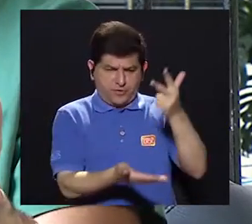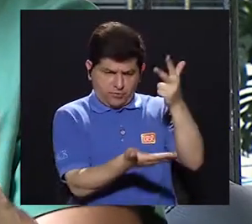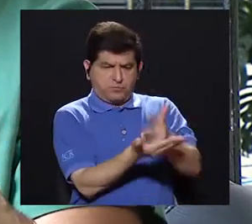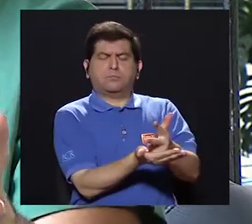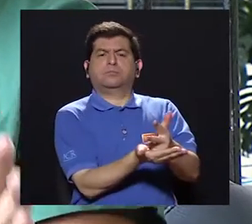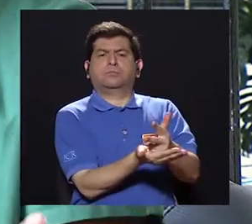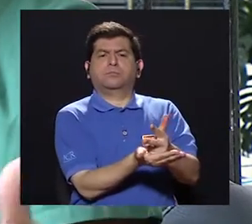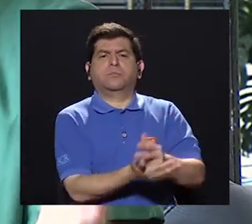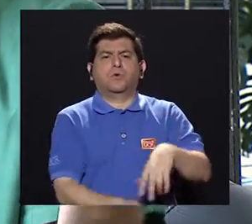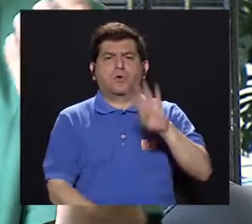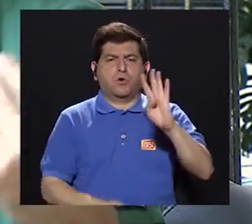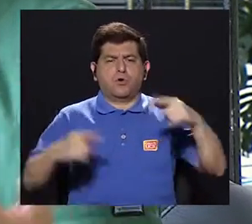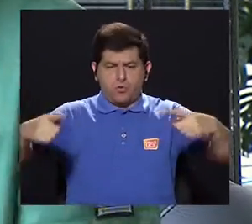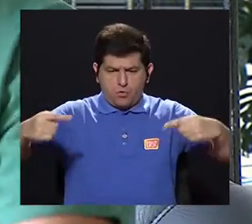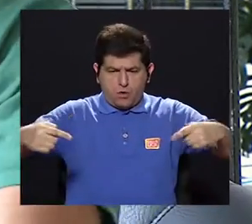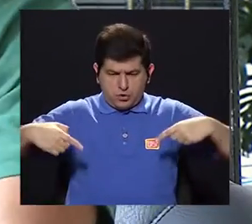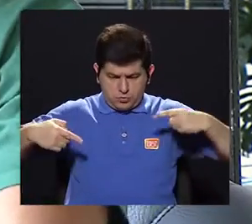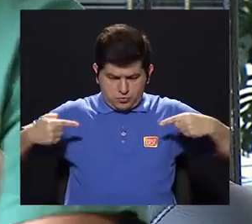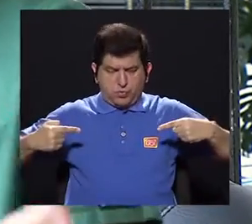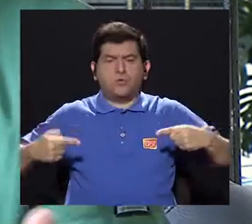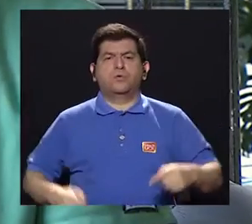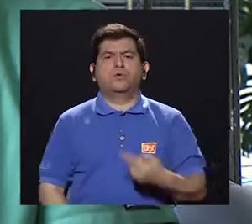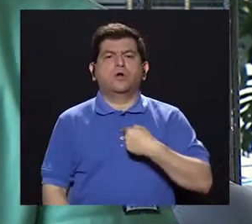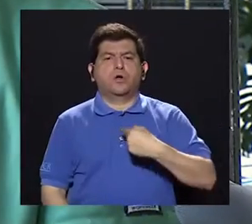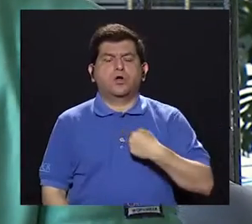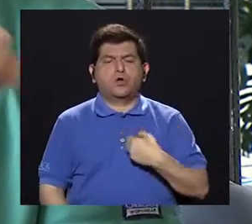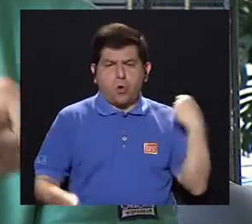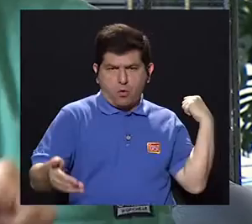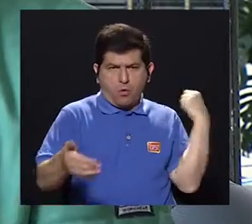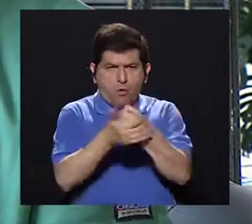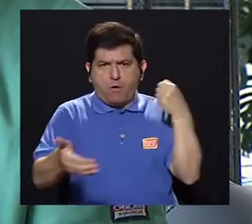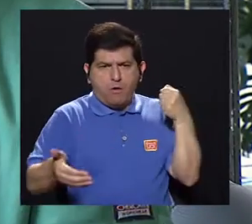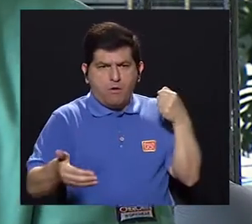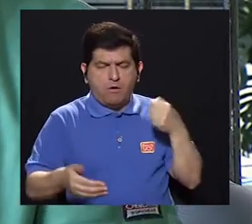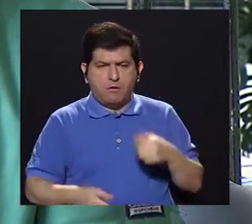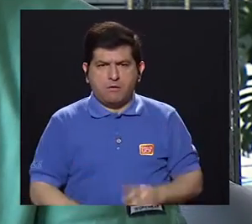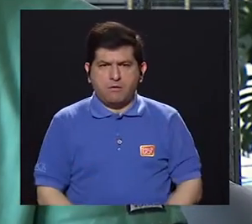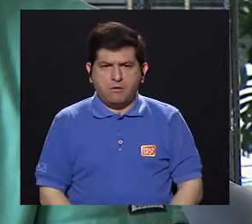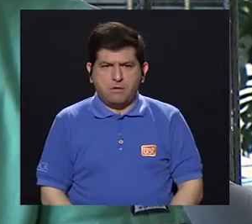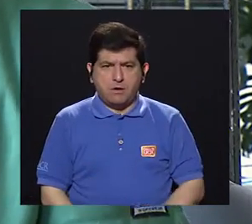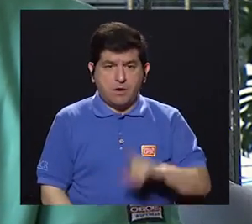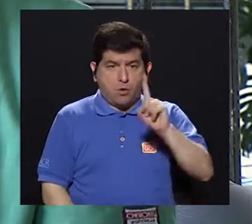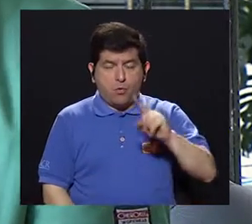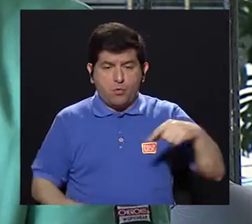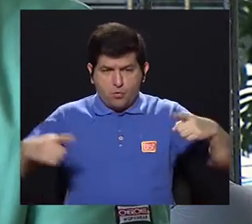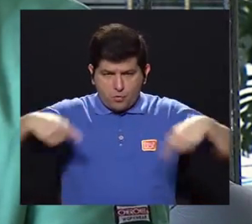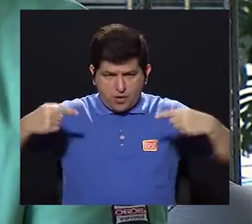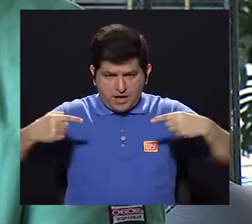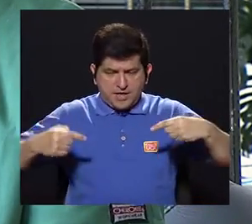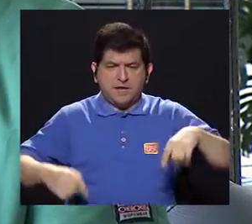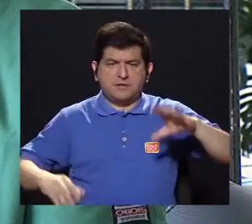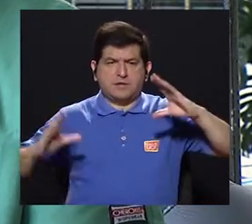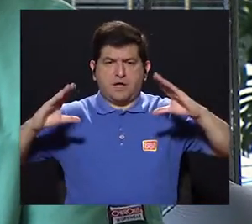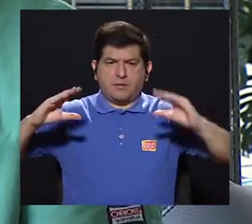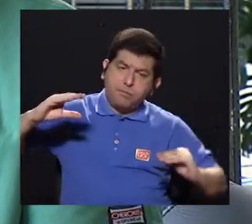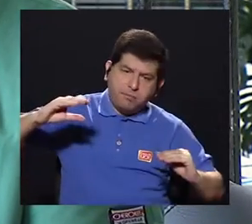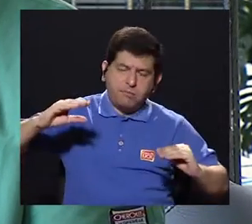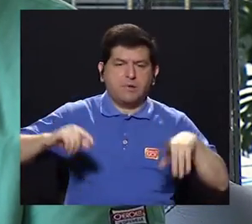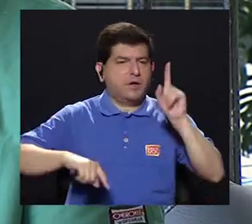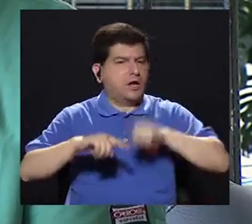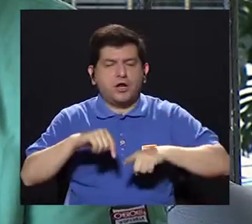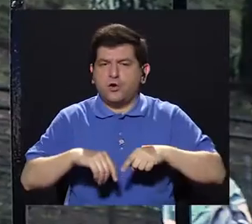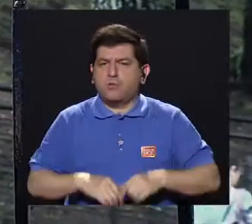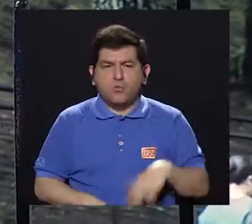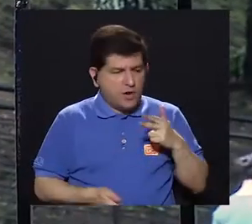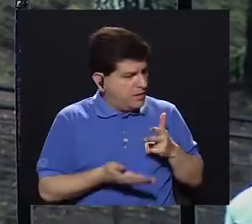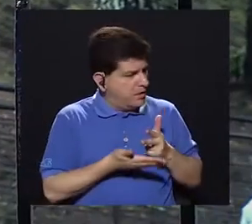cuatro llantas, que es lo que me deja caminar el carro, ¿verdad? Y que yo le doy un golpe, me quita una llanta y ya mi carro no puede caminar